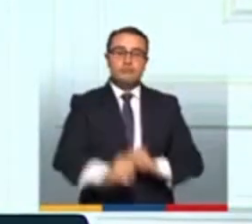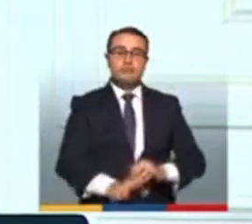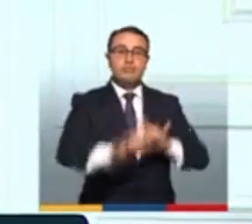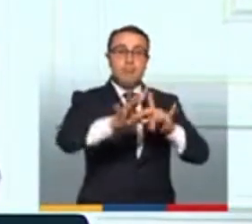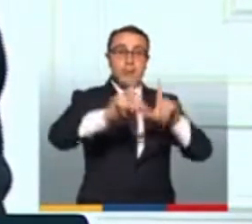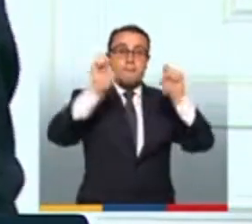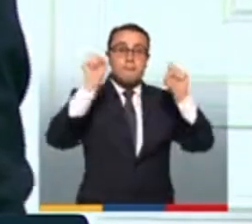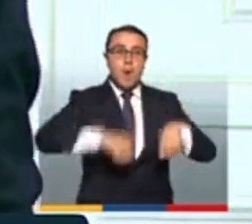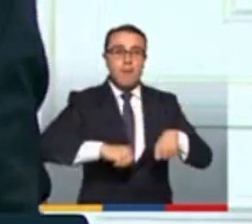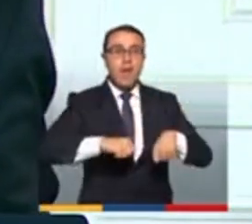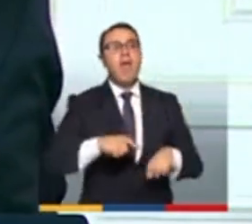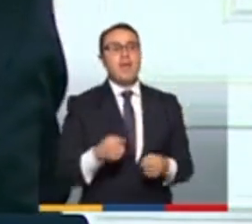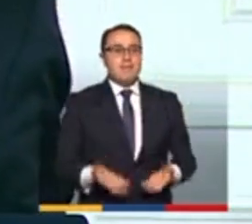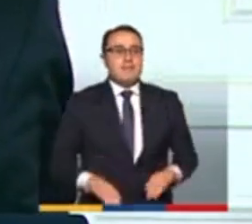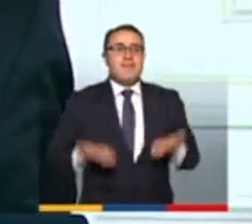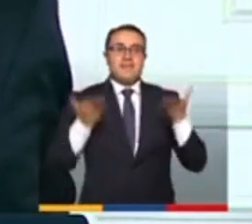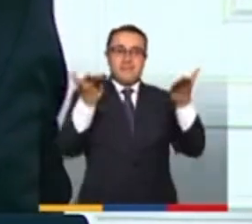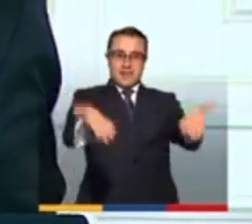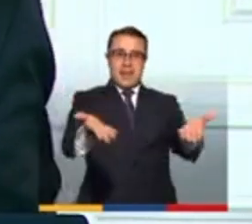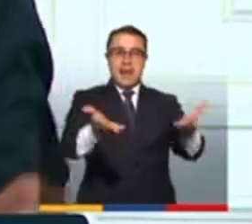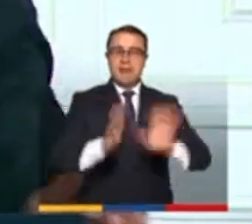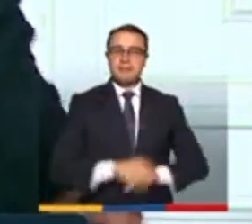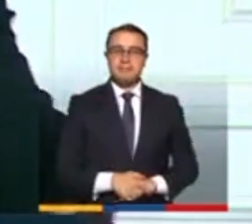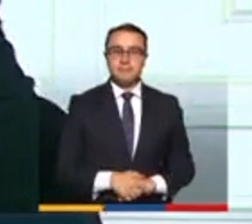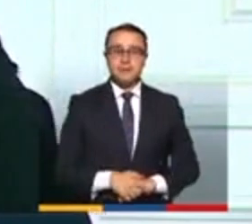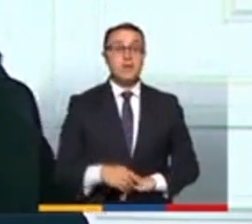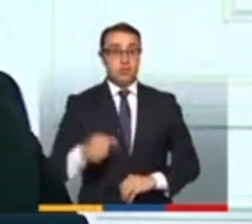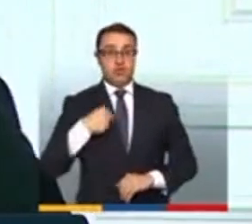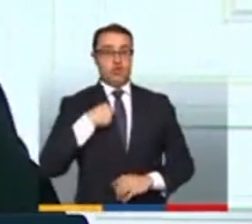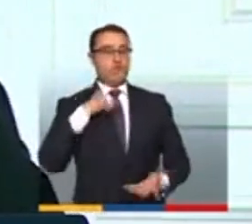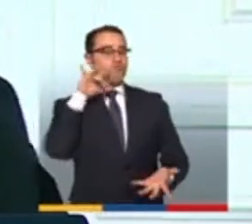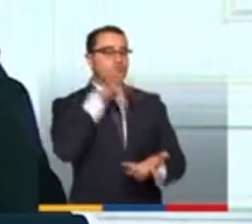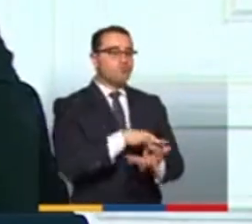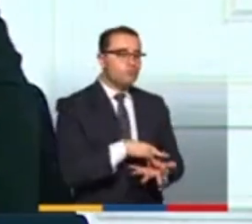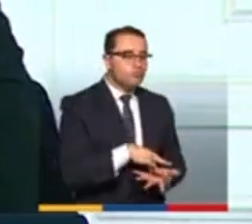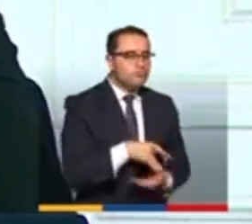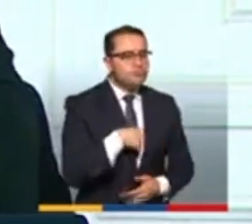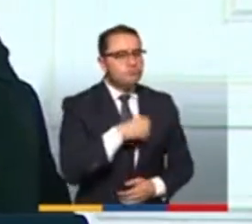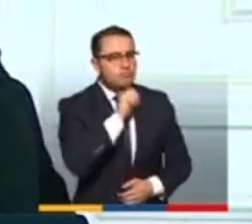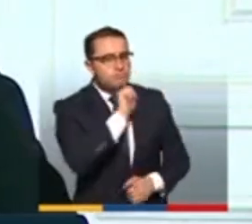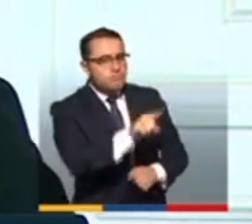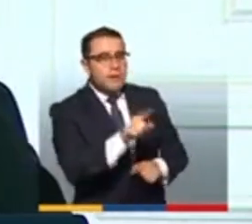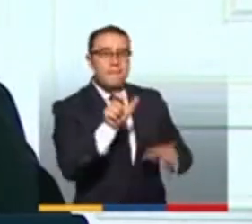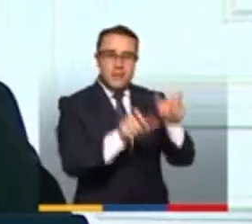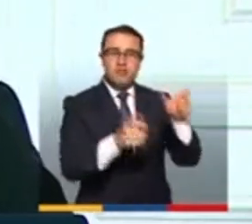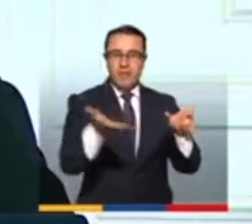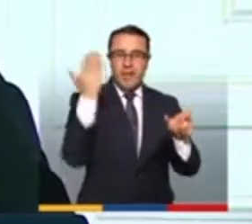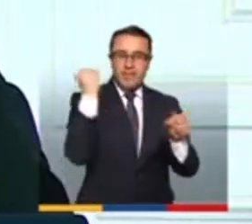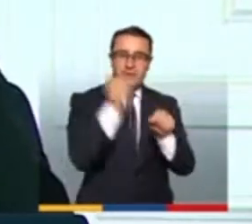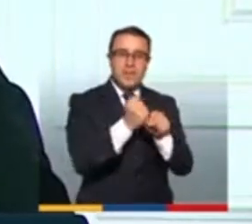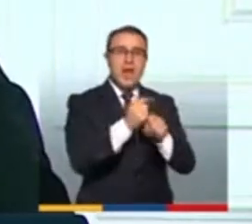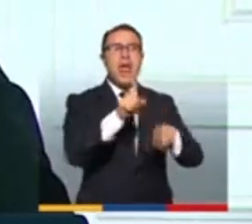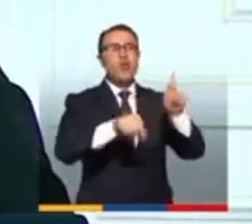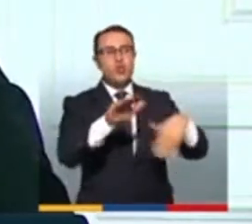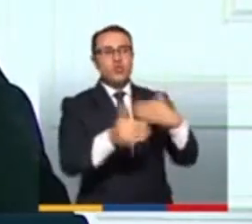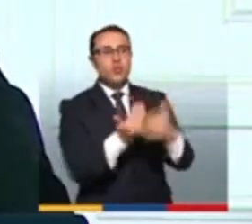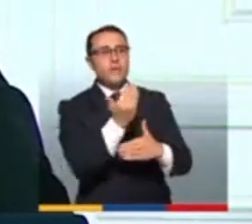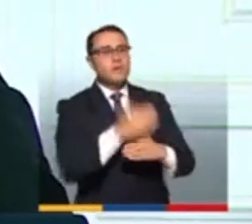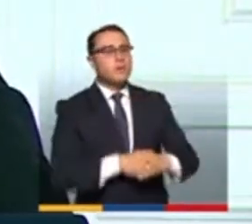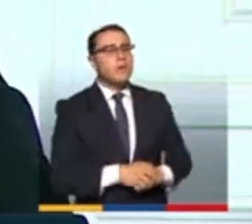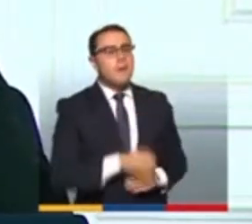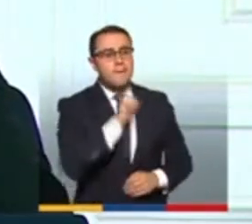Yo llegué aquí y he preguntado a los funcionarios que estaban y a los nuevos, oye, ¿y cuánto vale